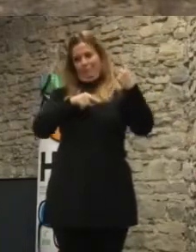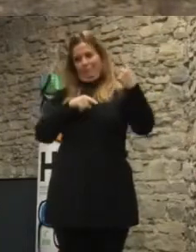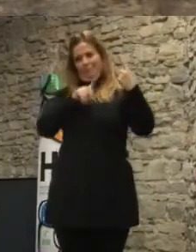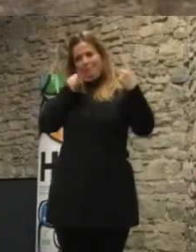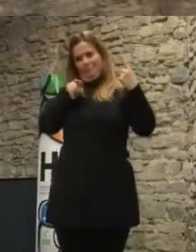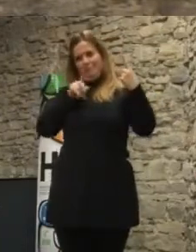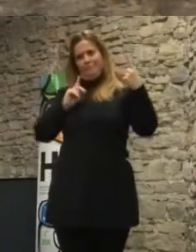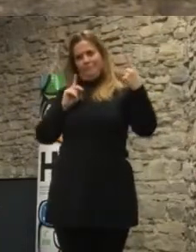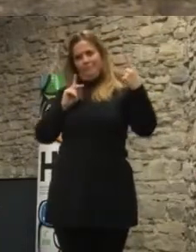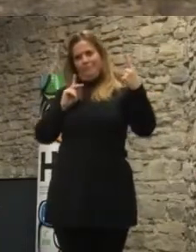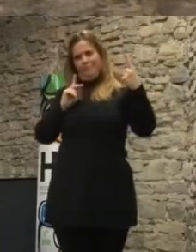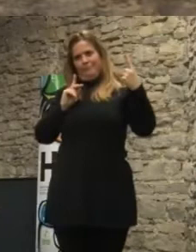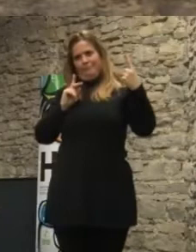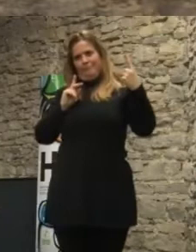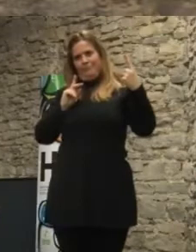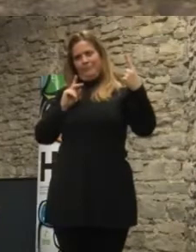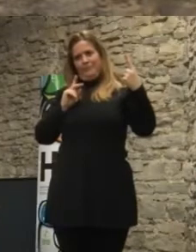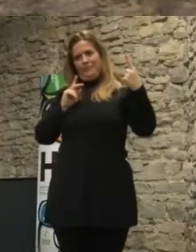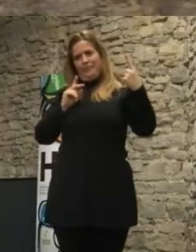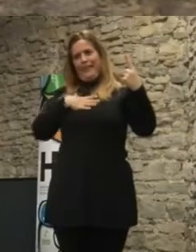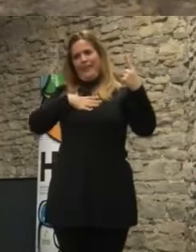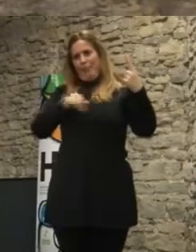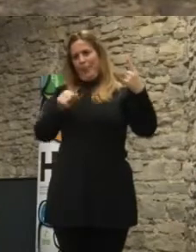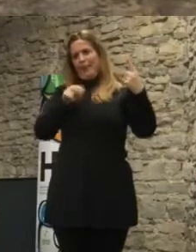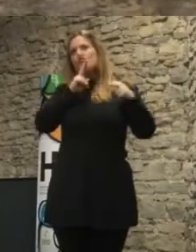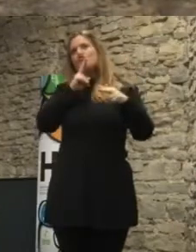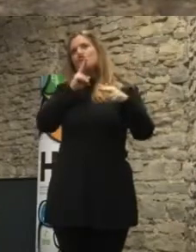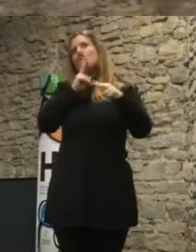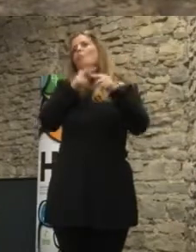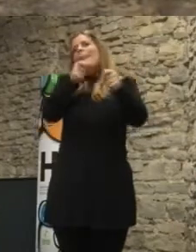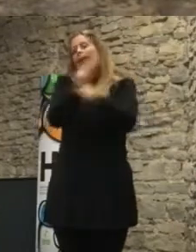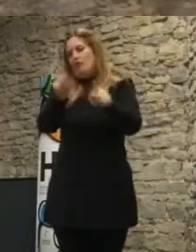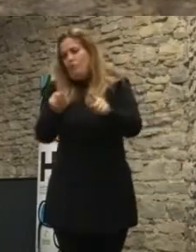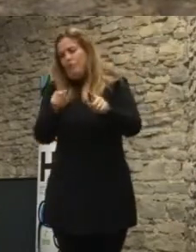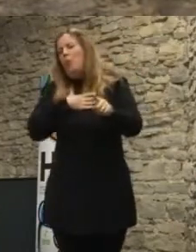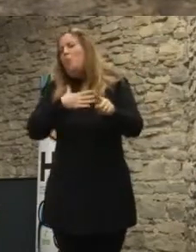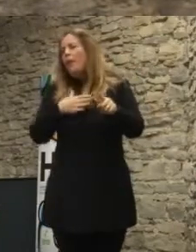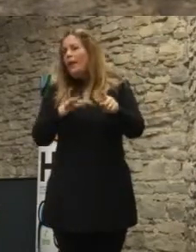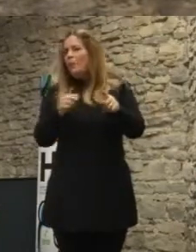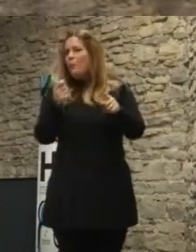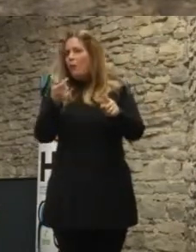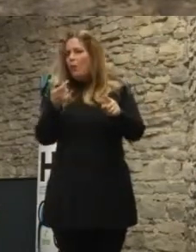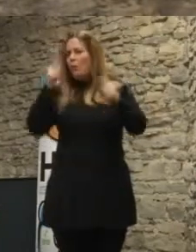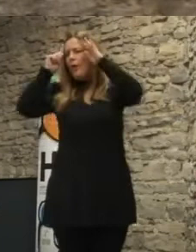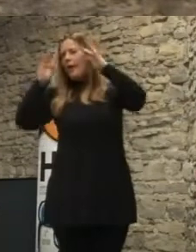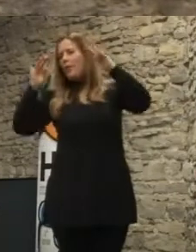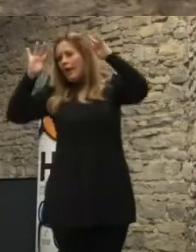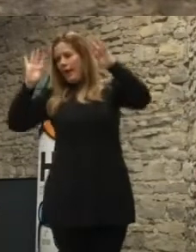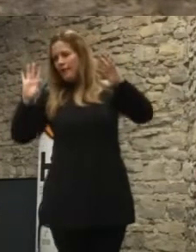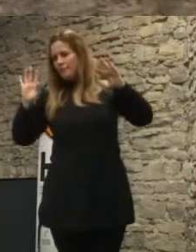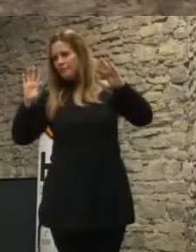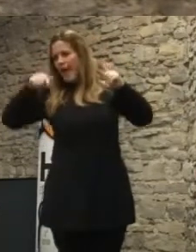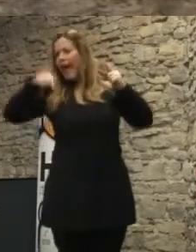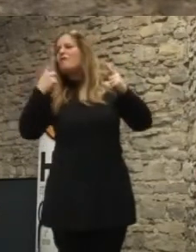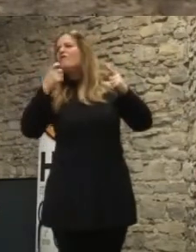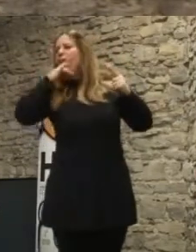Y poderle poner, no nombre propio, pero sí poderlo caracterizar de alguna manera. ¿Quién falta